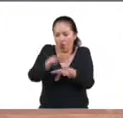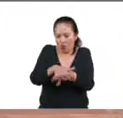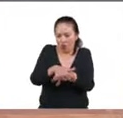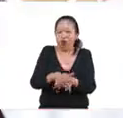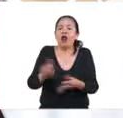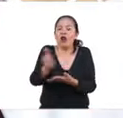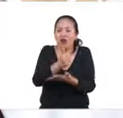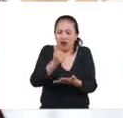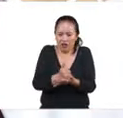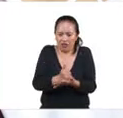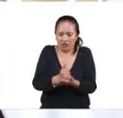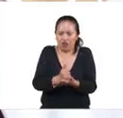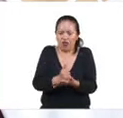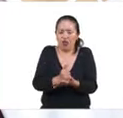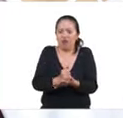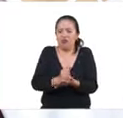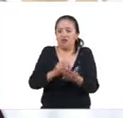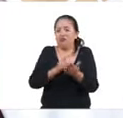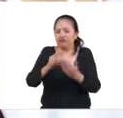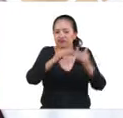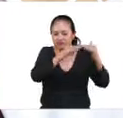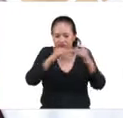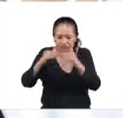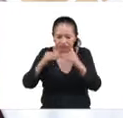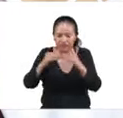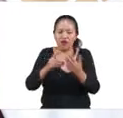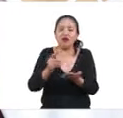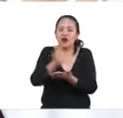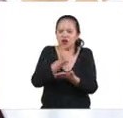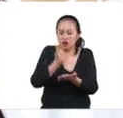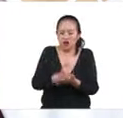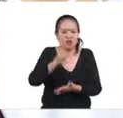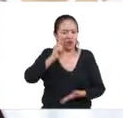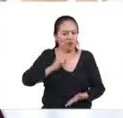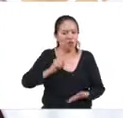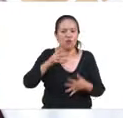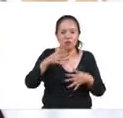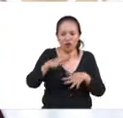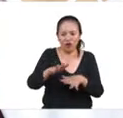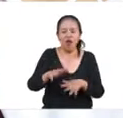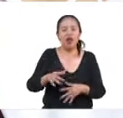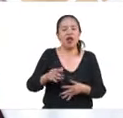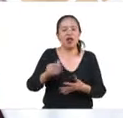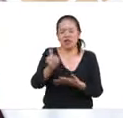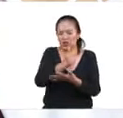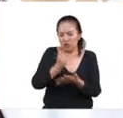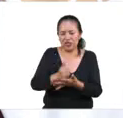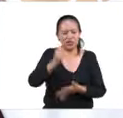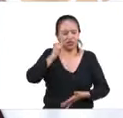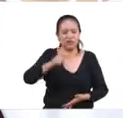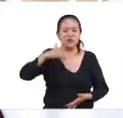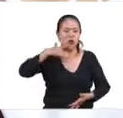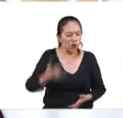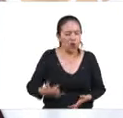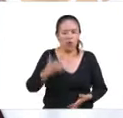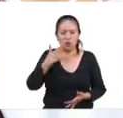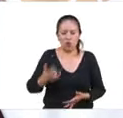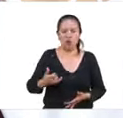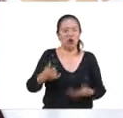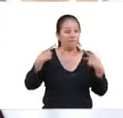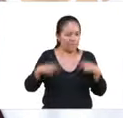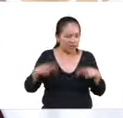de las libertades, es la ciudad de los derechos, es la ciudad feminista, pero es la ciudad que lucha siempre por